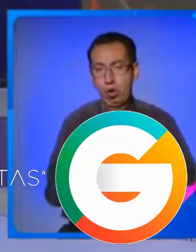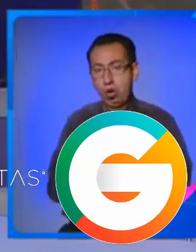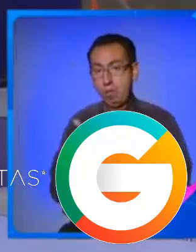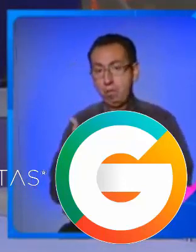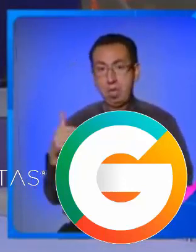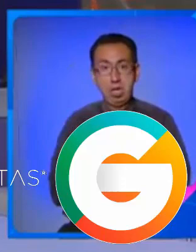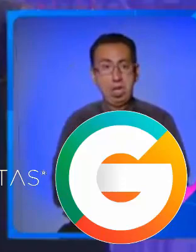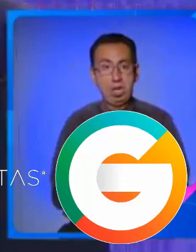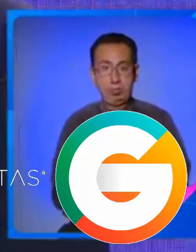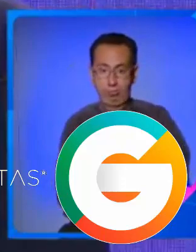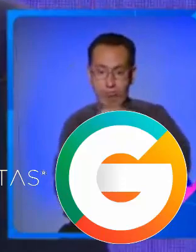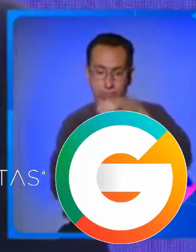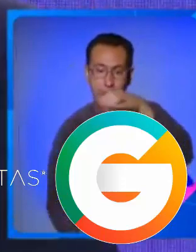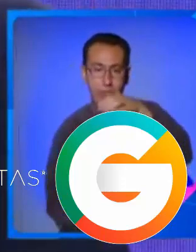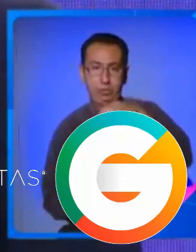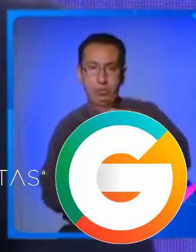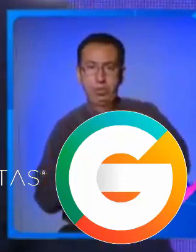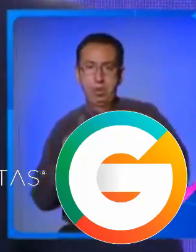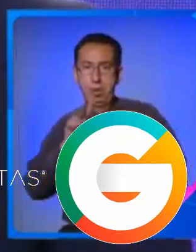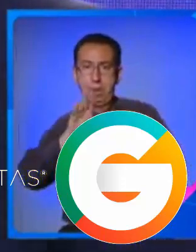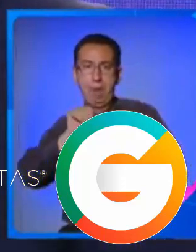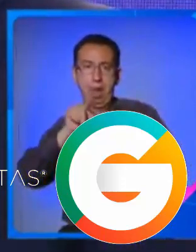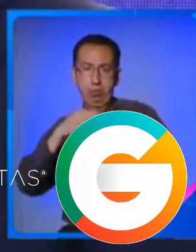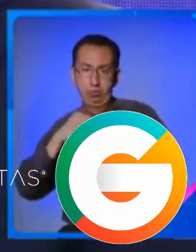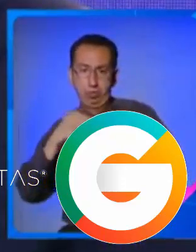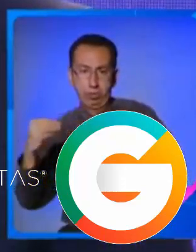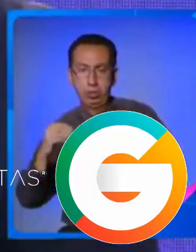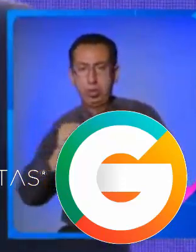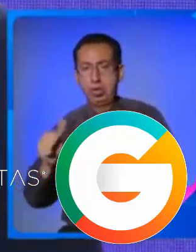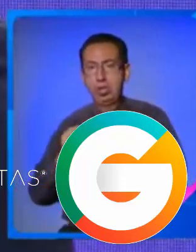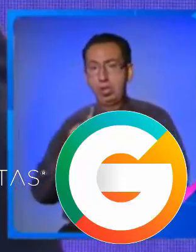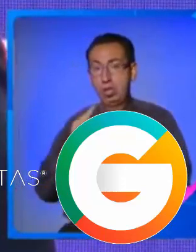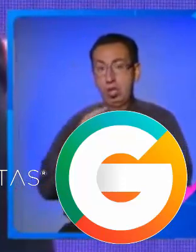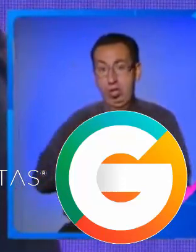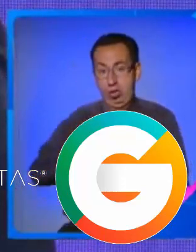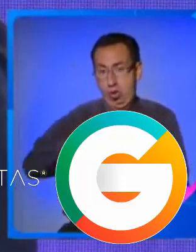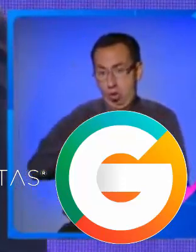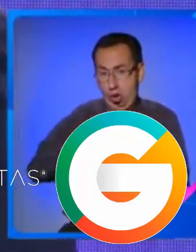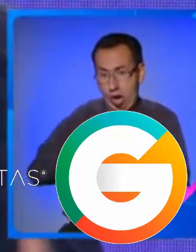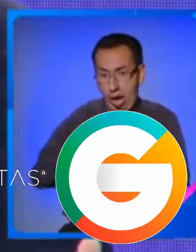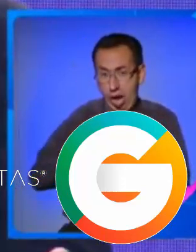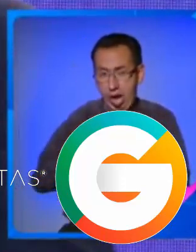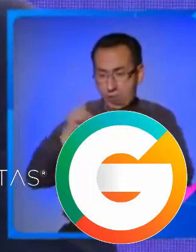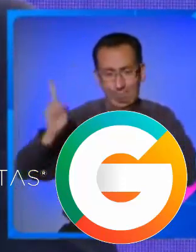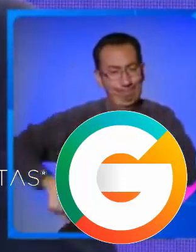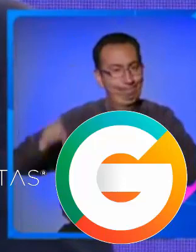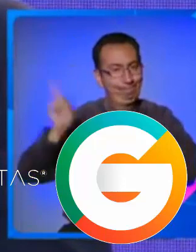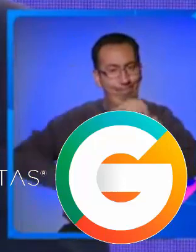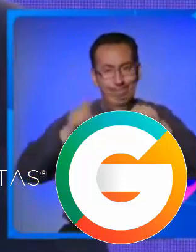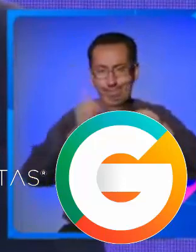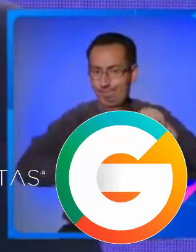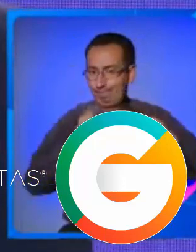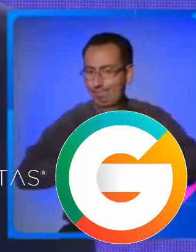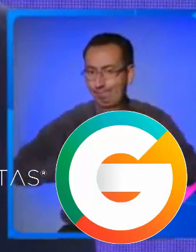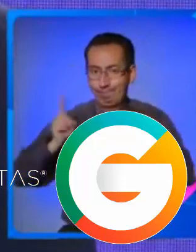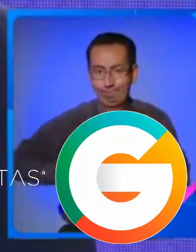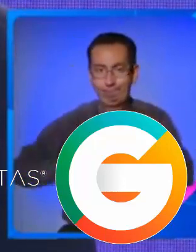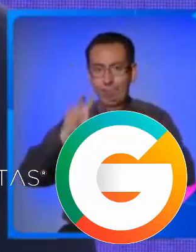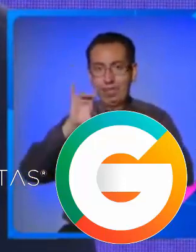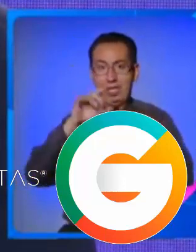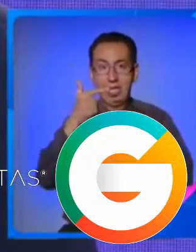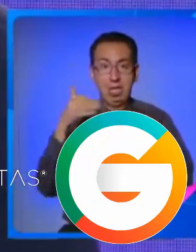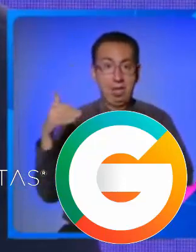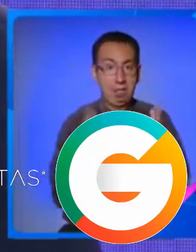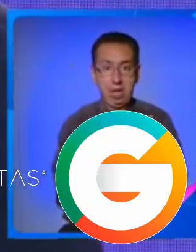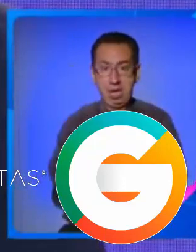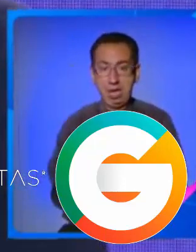de diferentes calibres, más de 395.000 dosis de droga que sacamos de la calle, 37.000